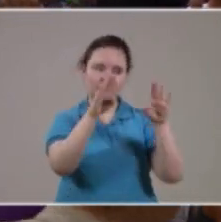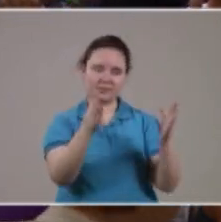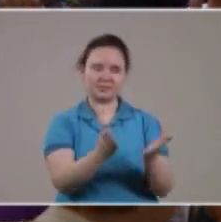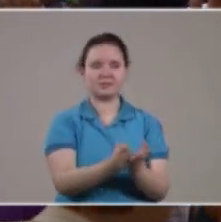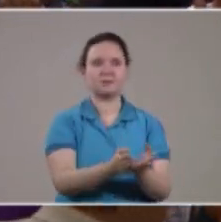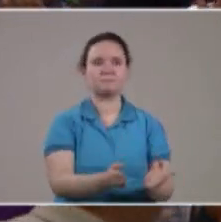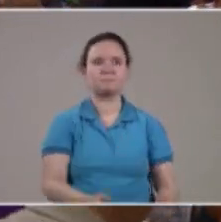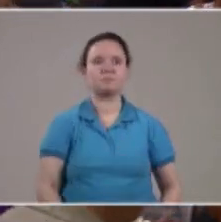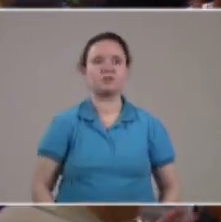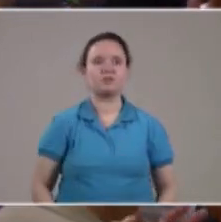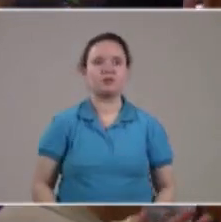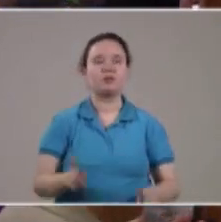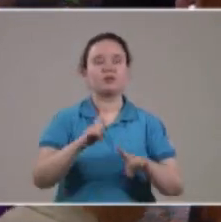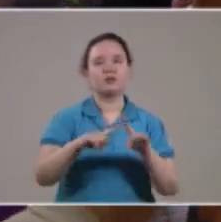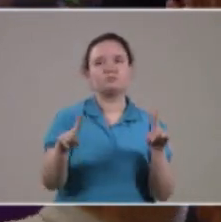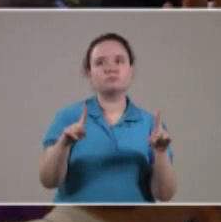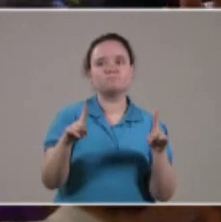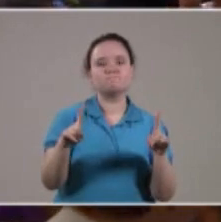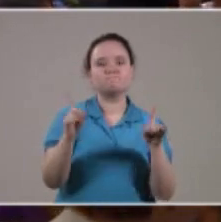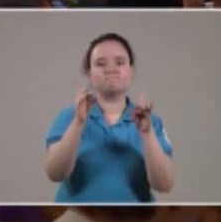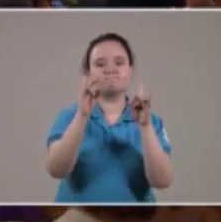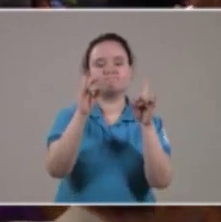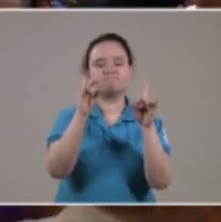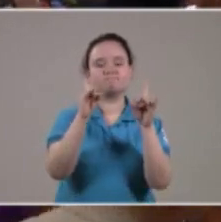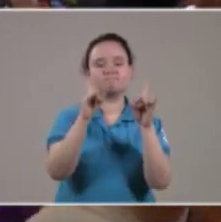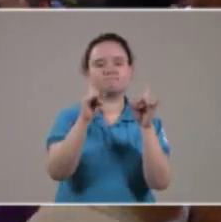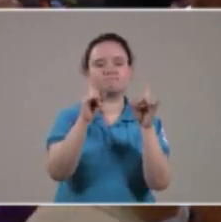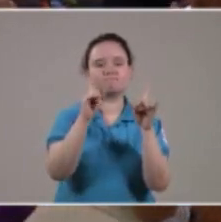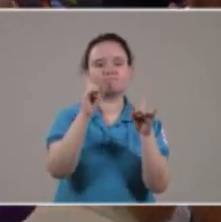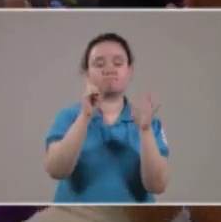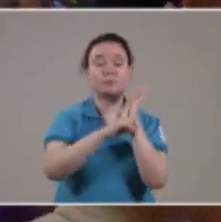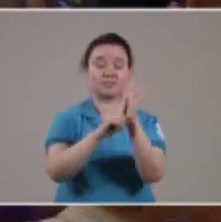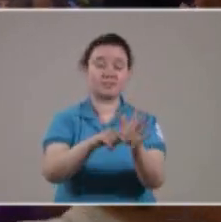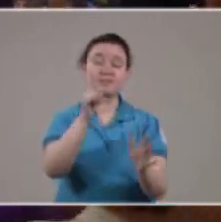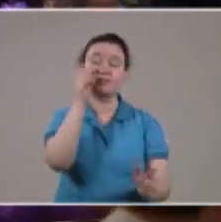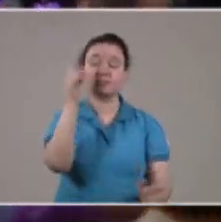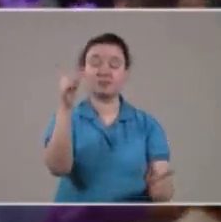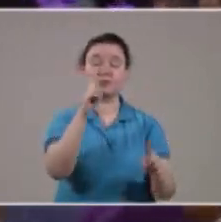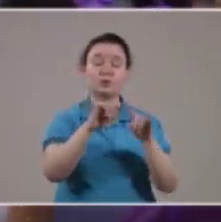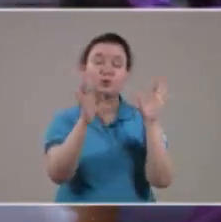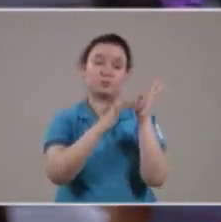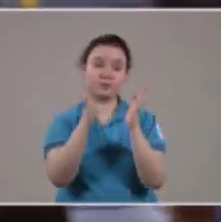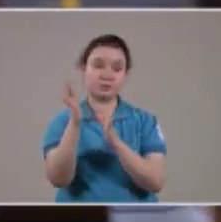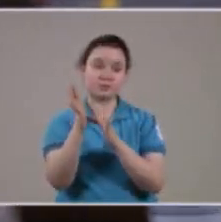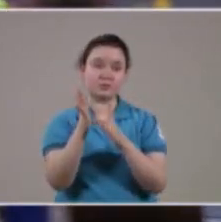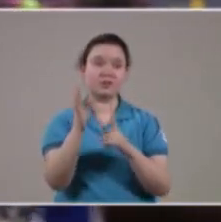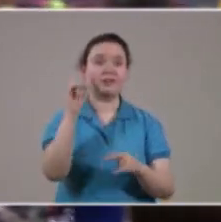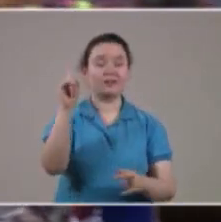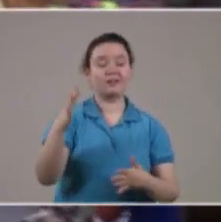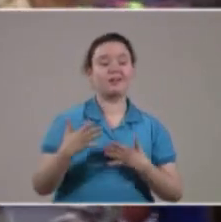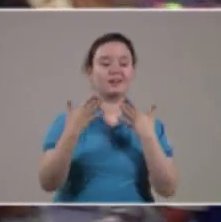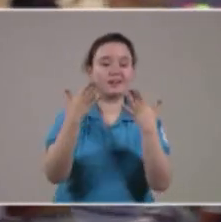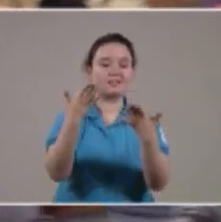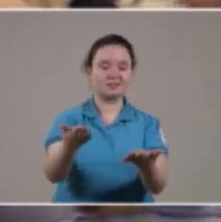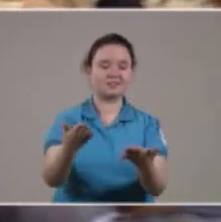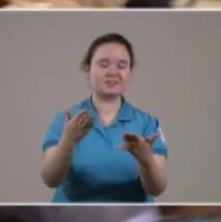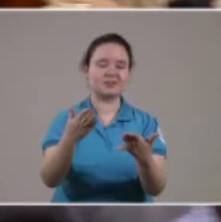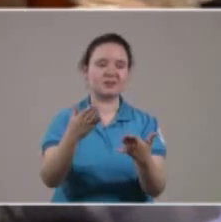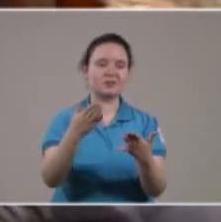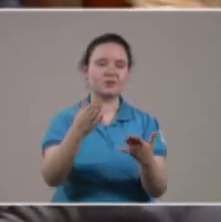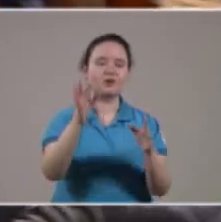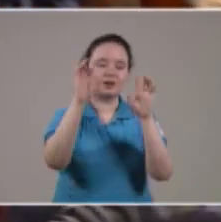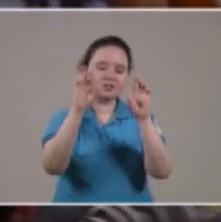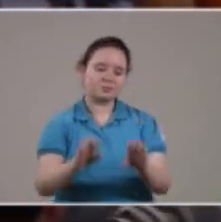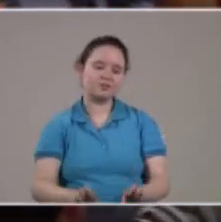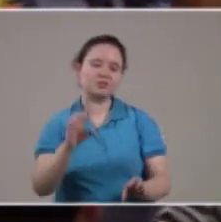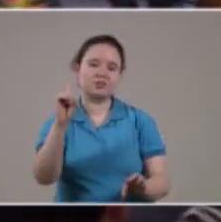presencia de Dios por medio del Señor Jesucristo. Pero Pero él le dio a la gente una torta de